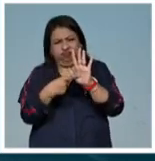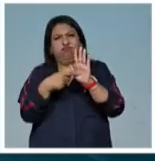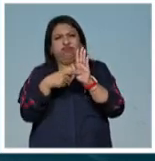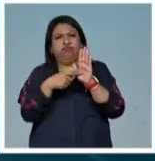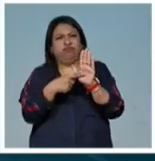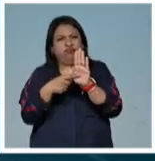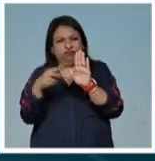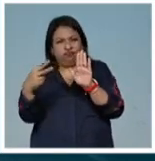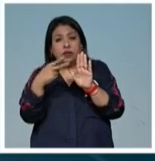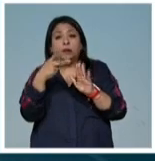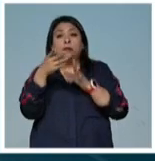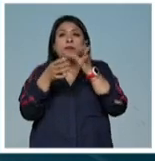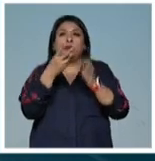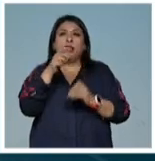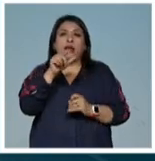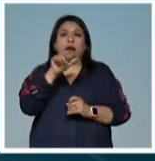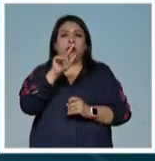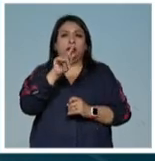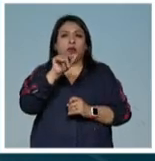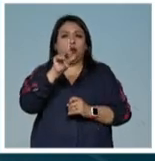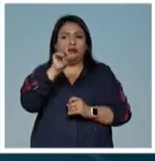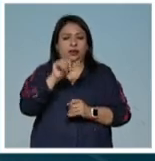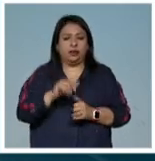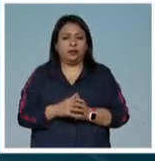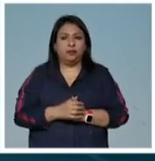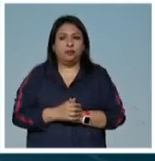vida diaria. Noticias 22, Alberto Aranda.